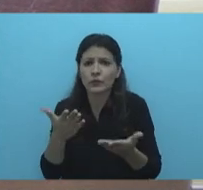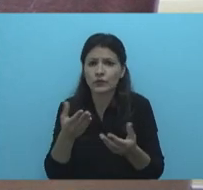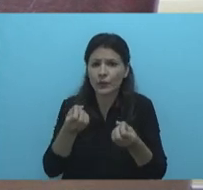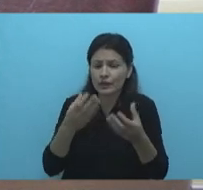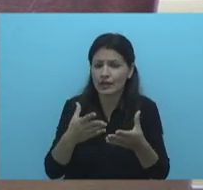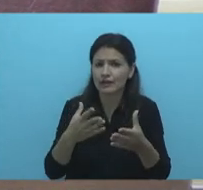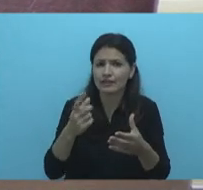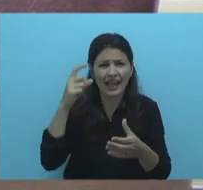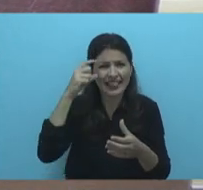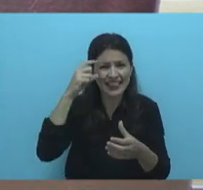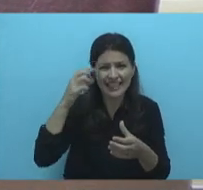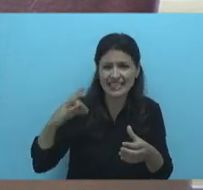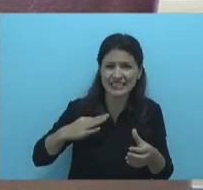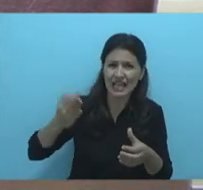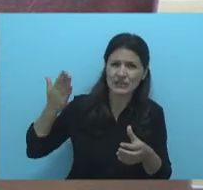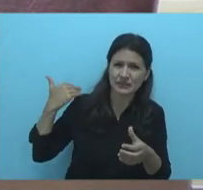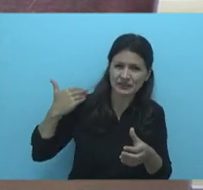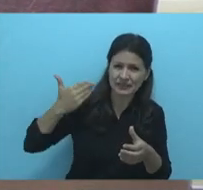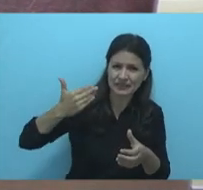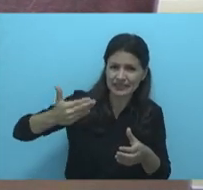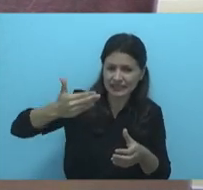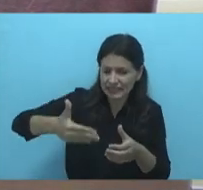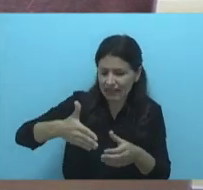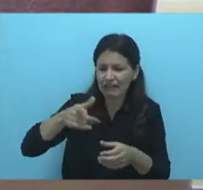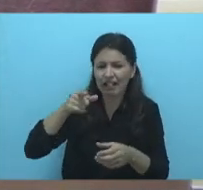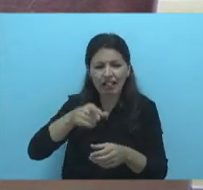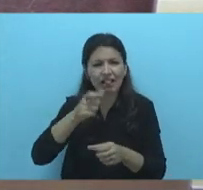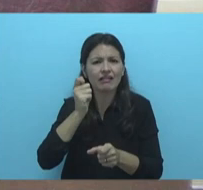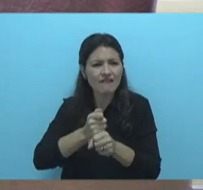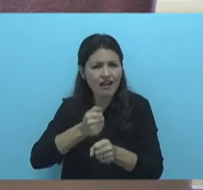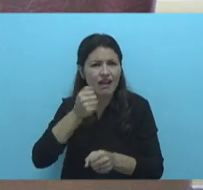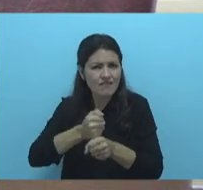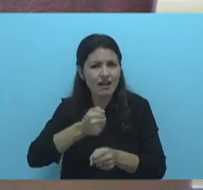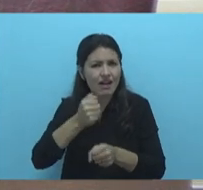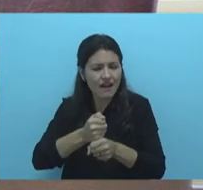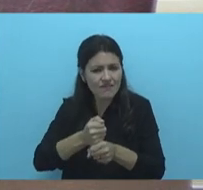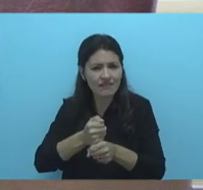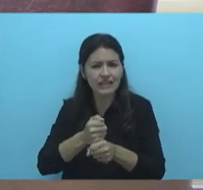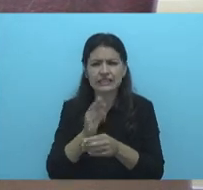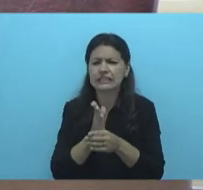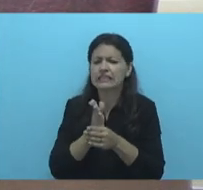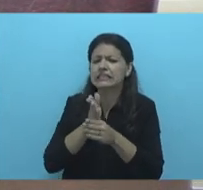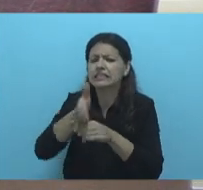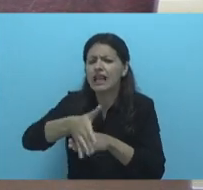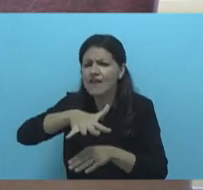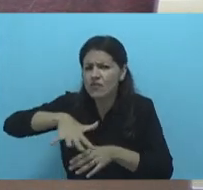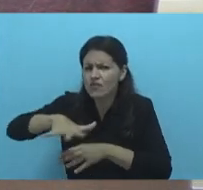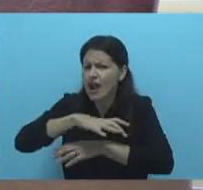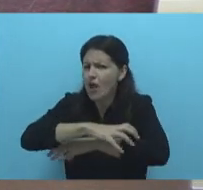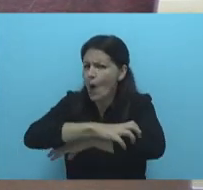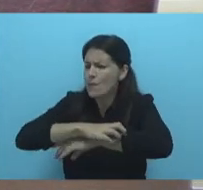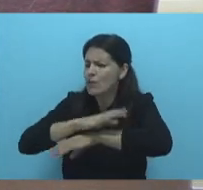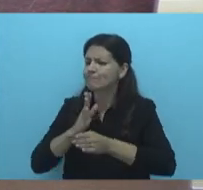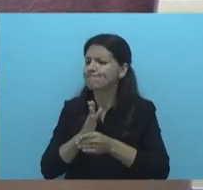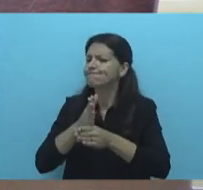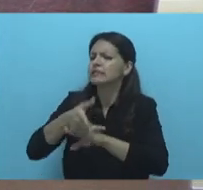costó muchísimo, especialmente a las chicas y a los chicos que hacen los distintos móviles de radio y televisión, entrar en determinados barrios de